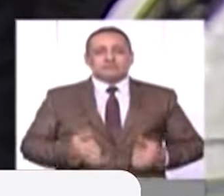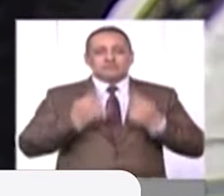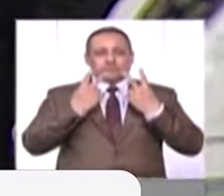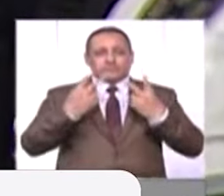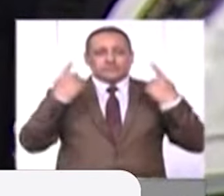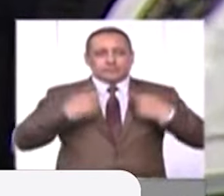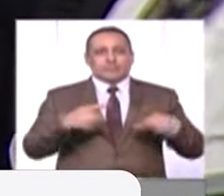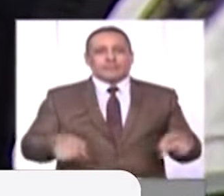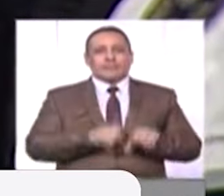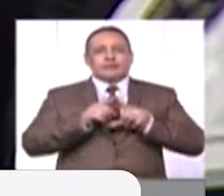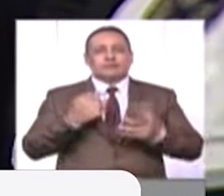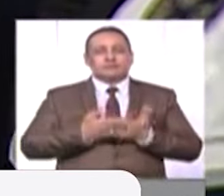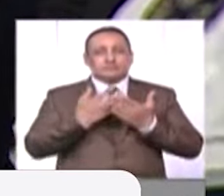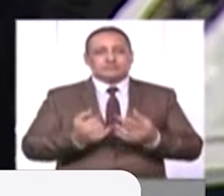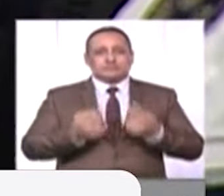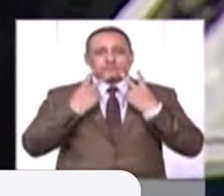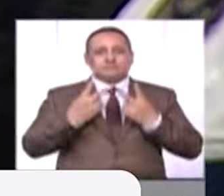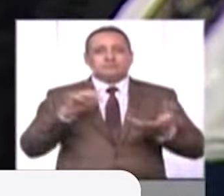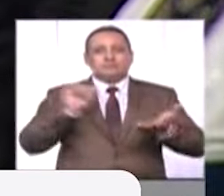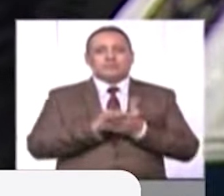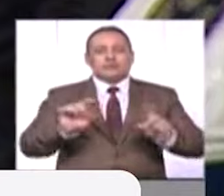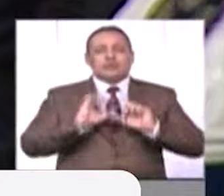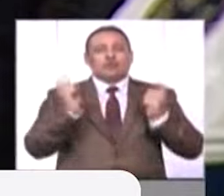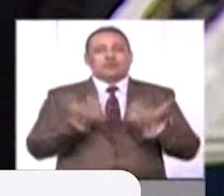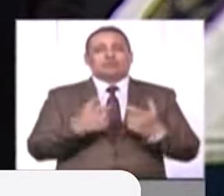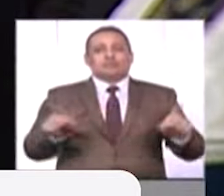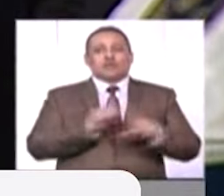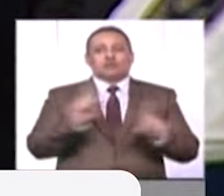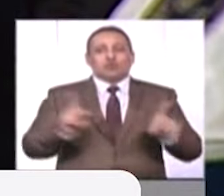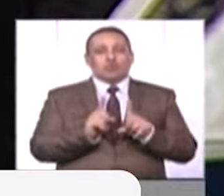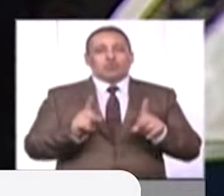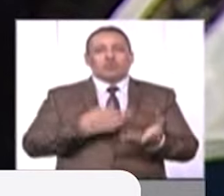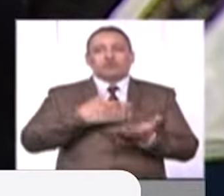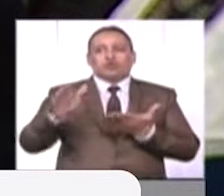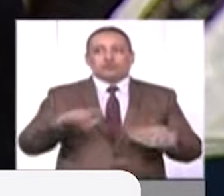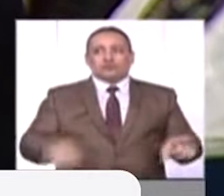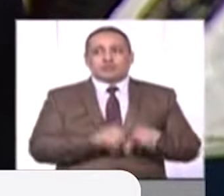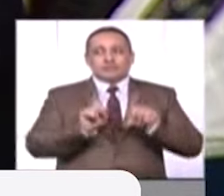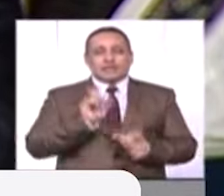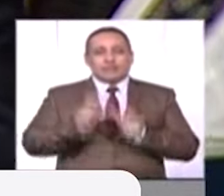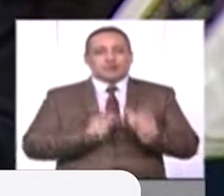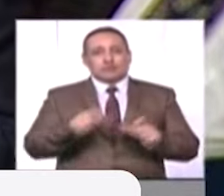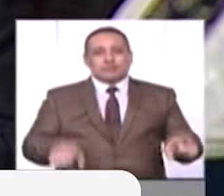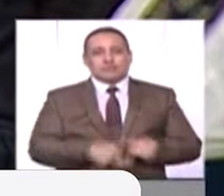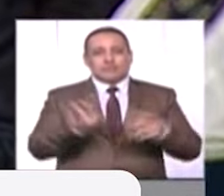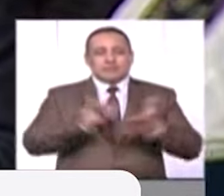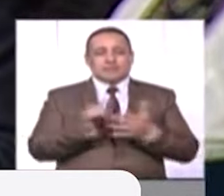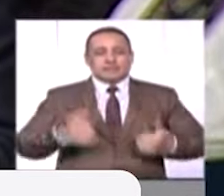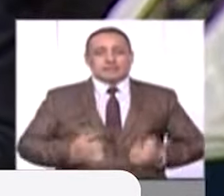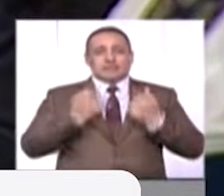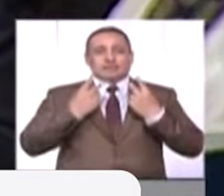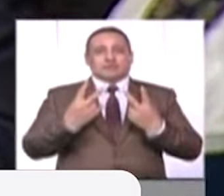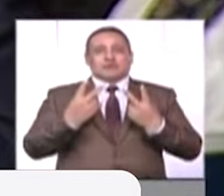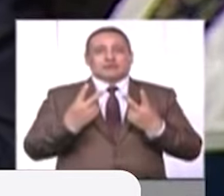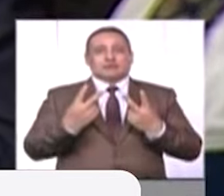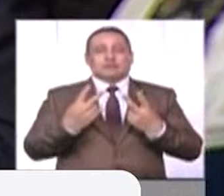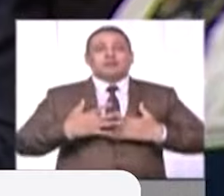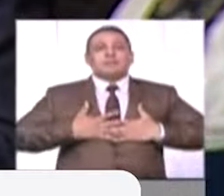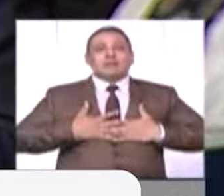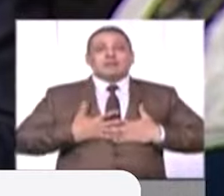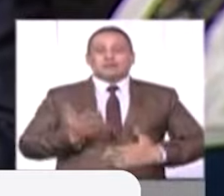al abogado, qué es lo que está diciendo. Además, ella se refería también a Ernesto Blume, ¿no?, que había cambiado su